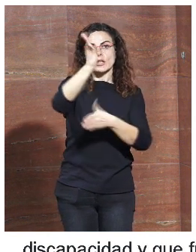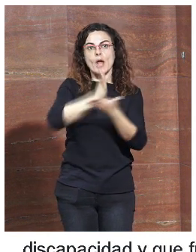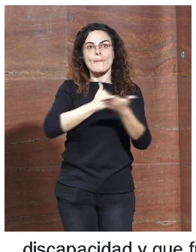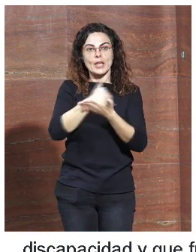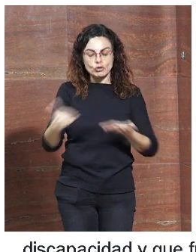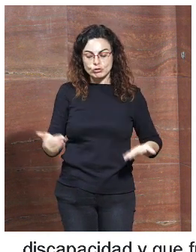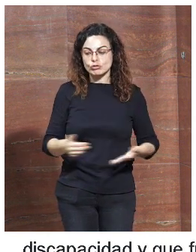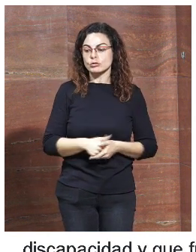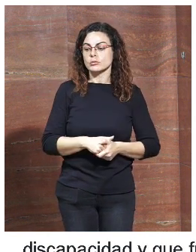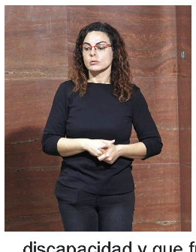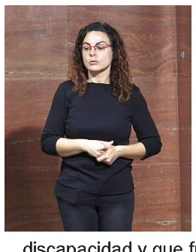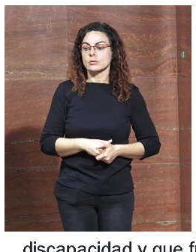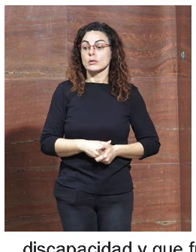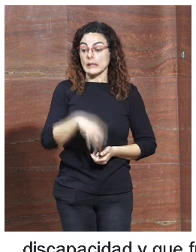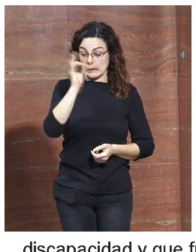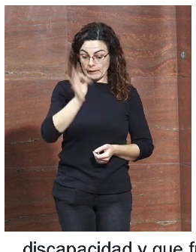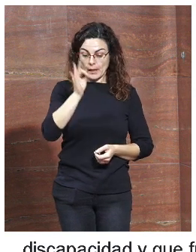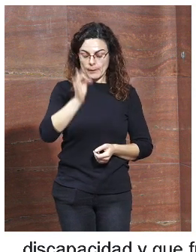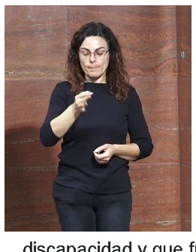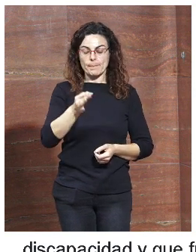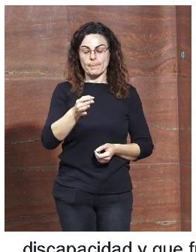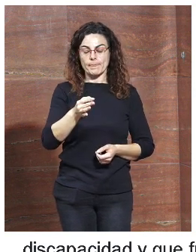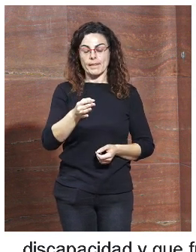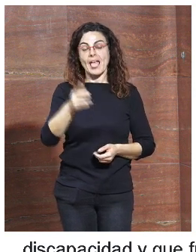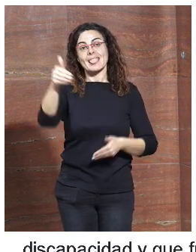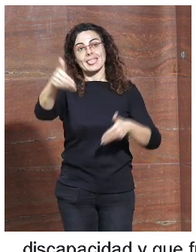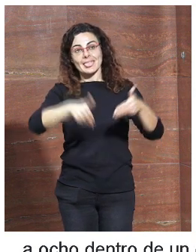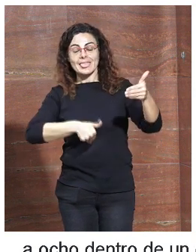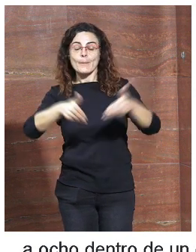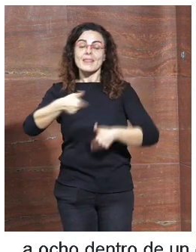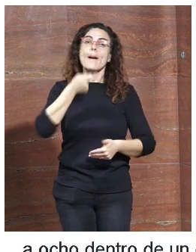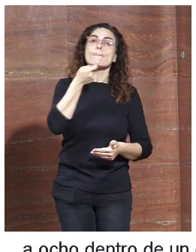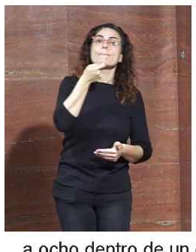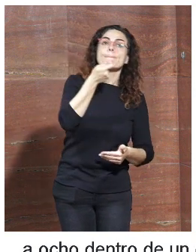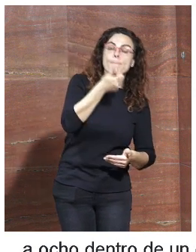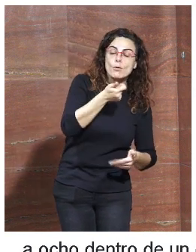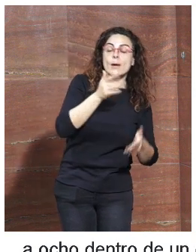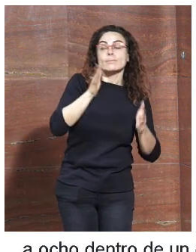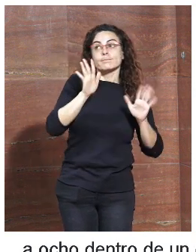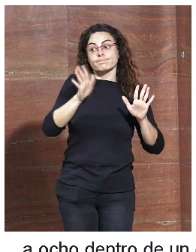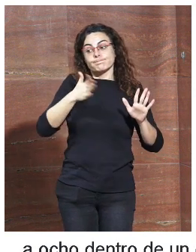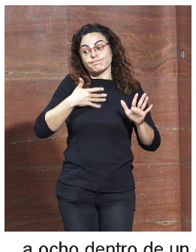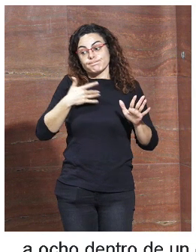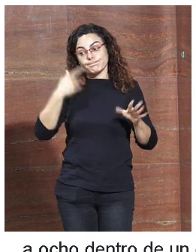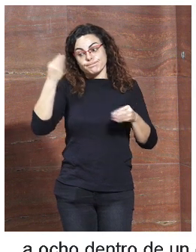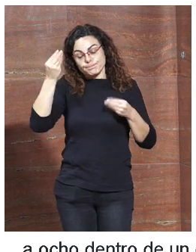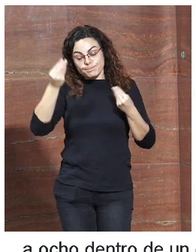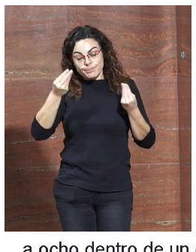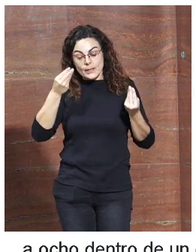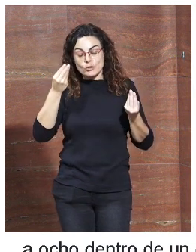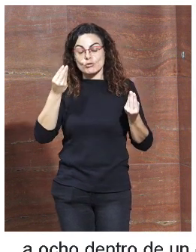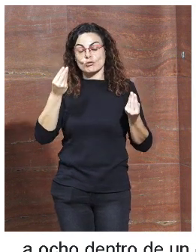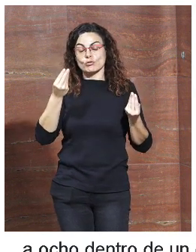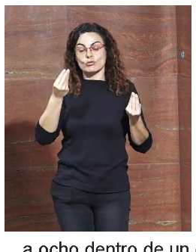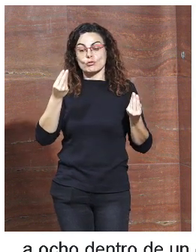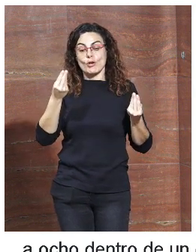Caminos y es verdad que tiene menos demanda de la que esperábamos, pero yo creo que también una vez que tienes